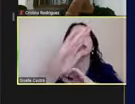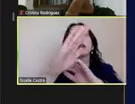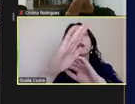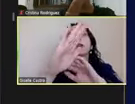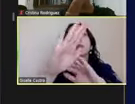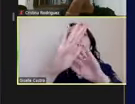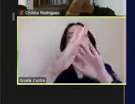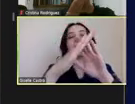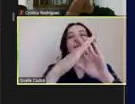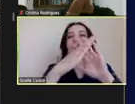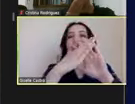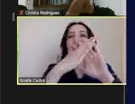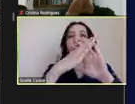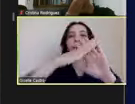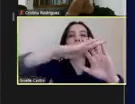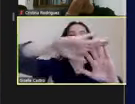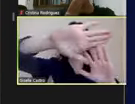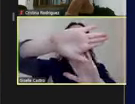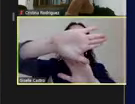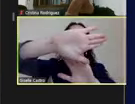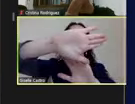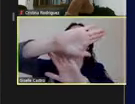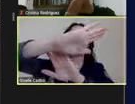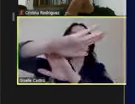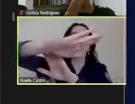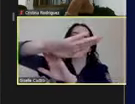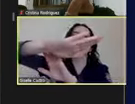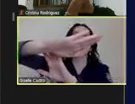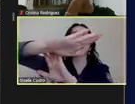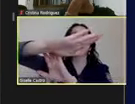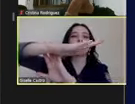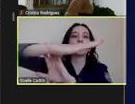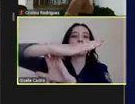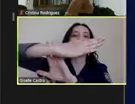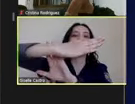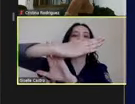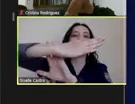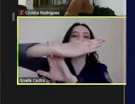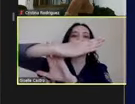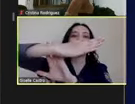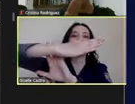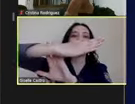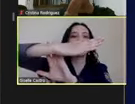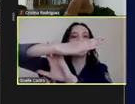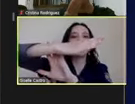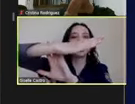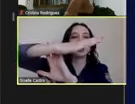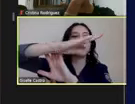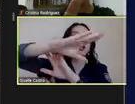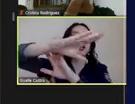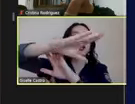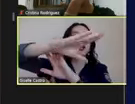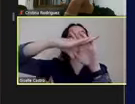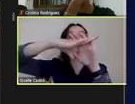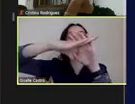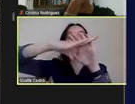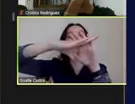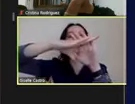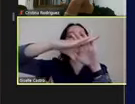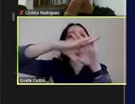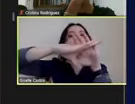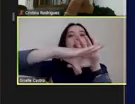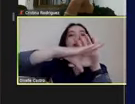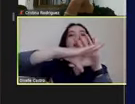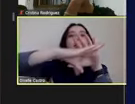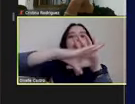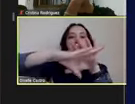esguince lateral, obviamente le molestaba mucho la inversión, entonces me refiero a que cuando el piecito se iba hacia adentro le molestaba. Ahí